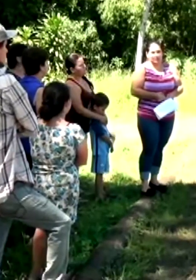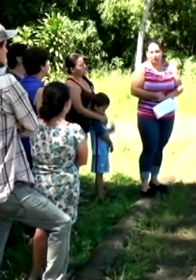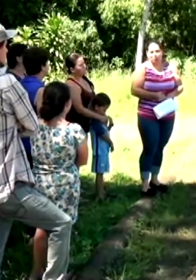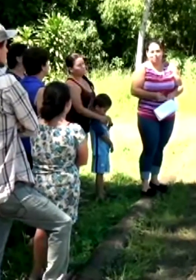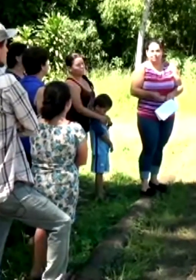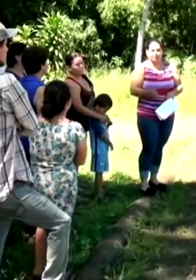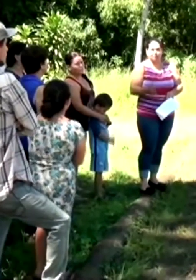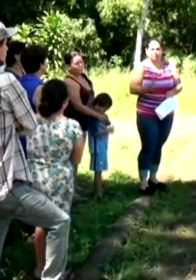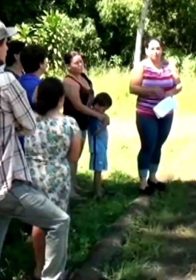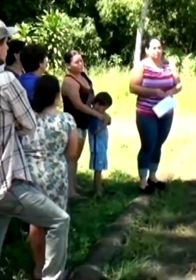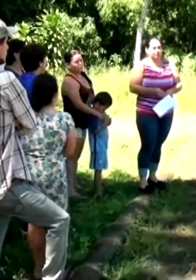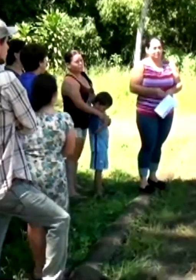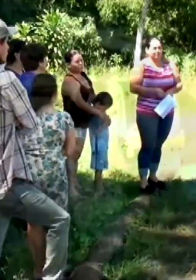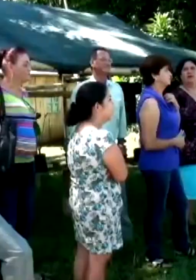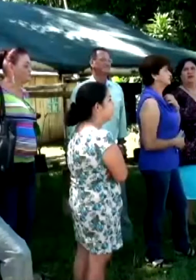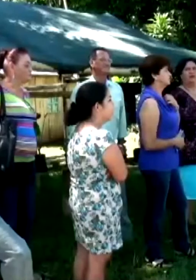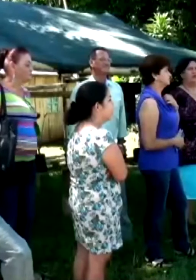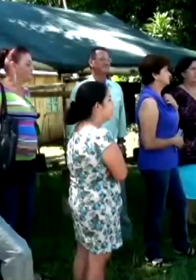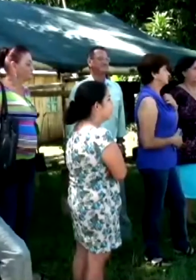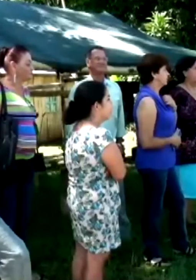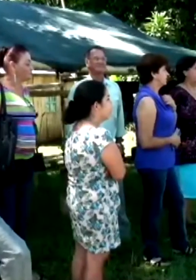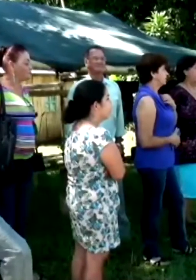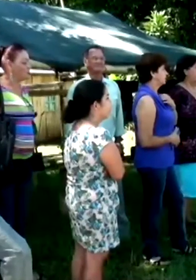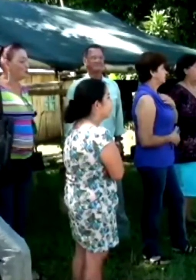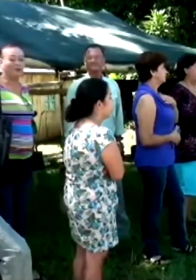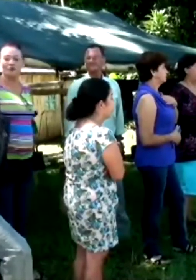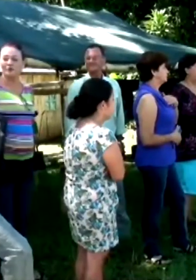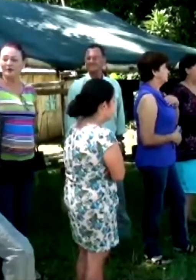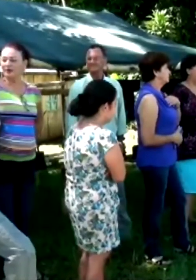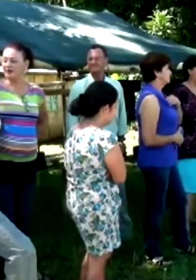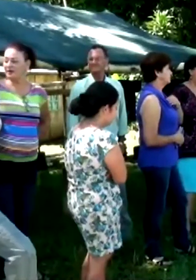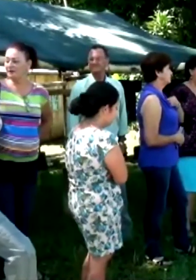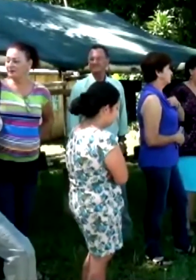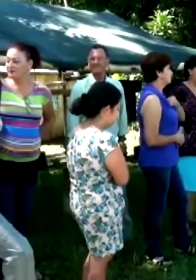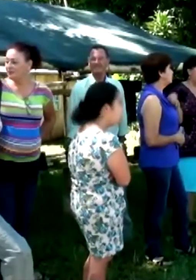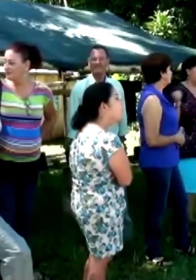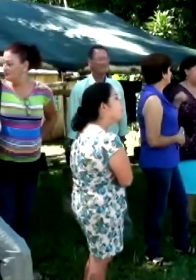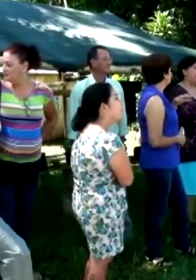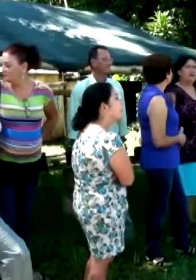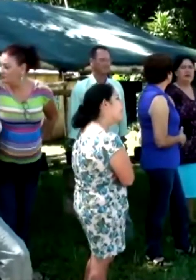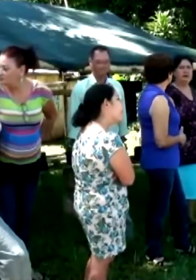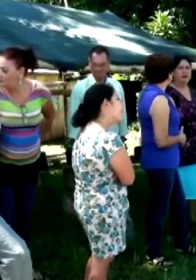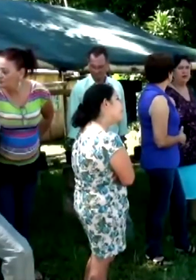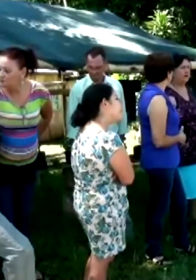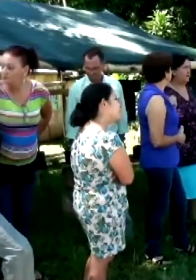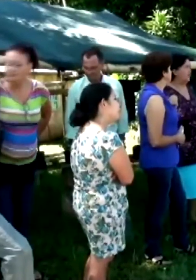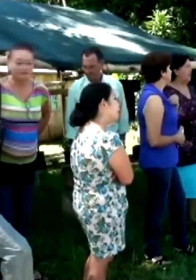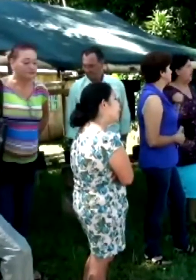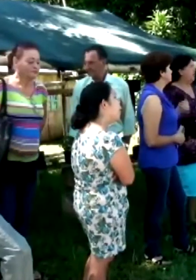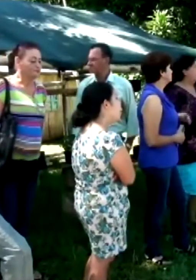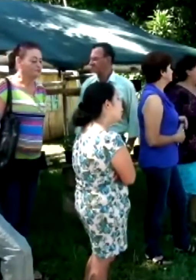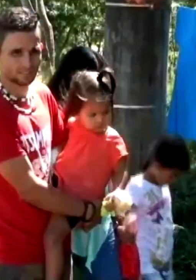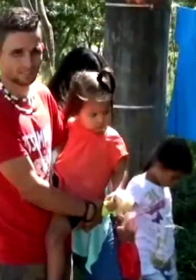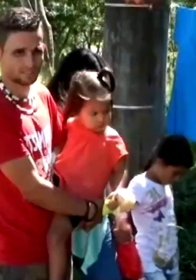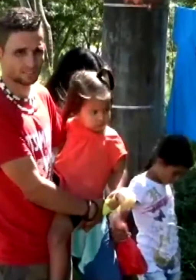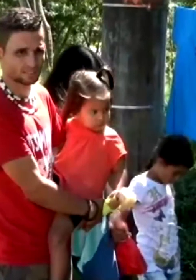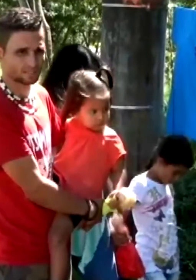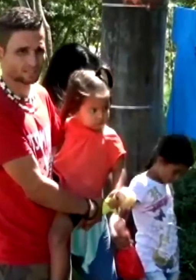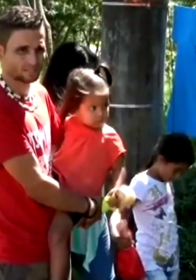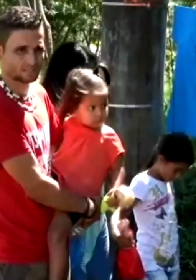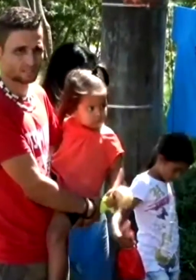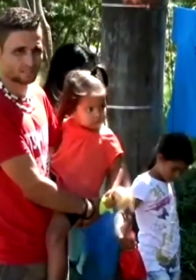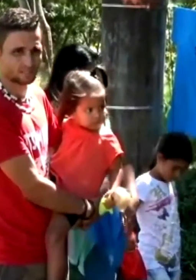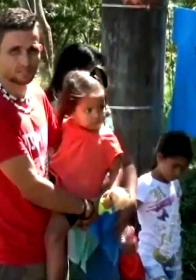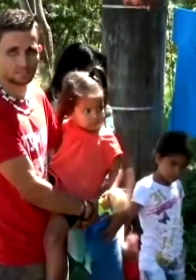se concluya a partir de la construcción o sea el aporte muchísimos actores sociales a lo largo y ancho este del cantón y las diversas